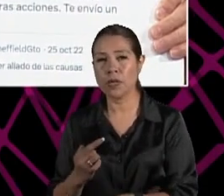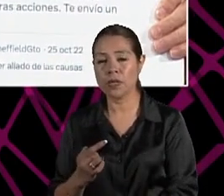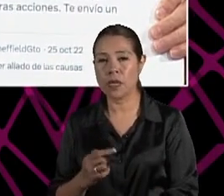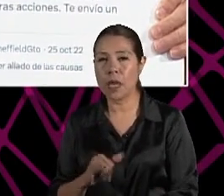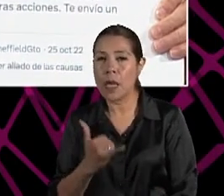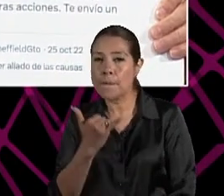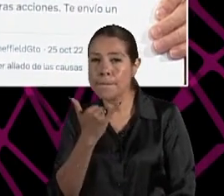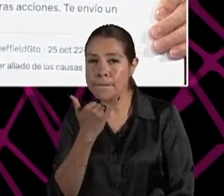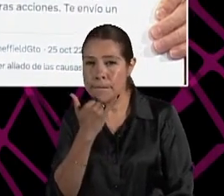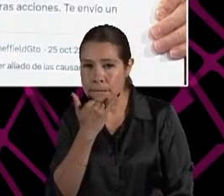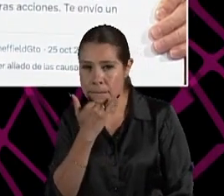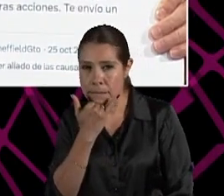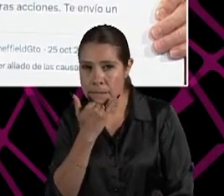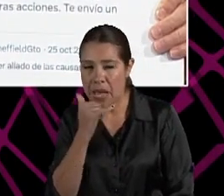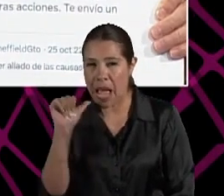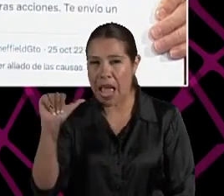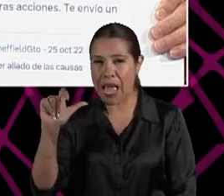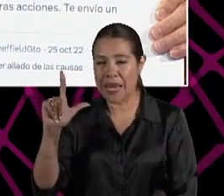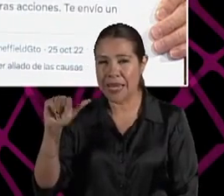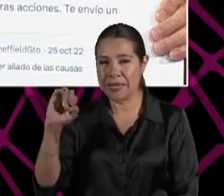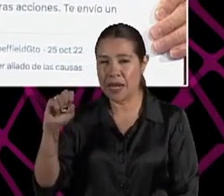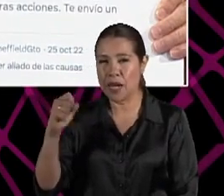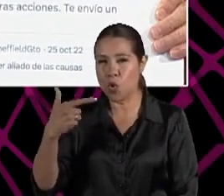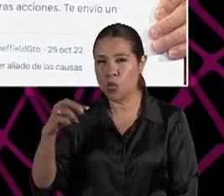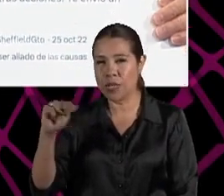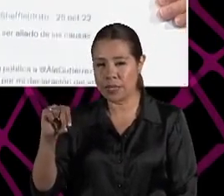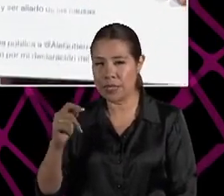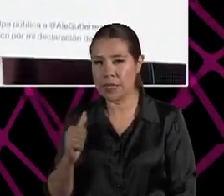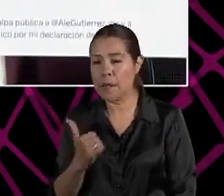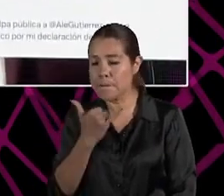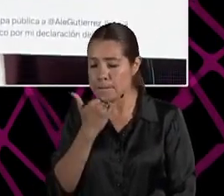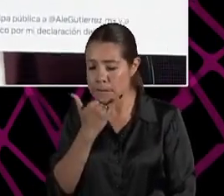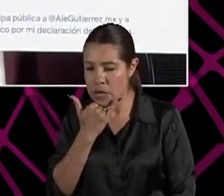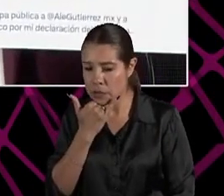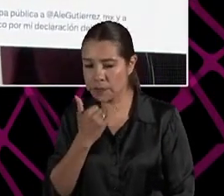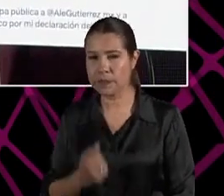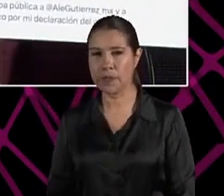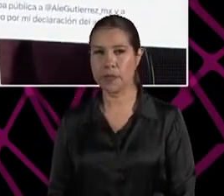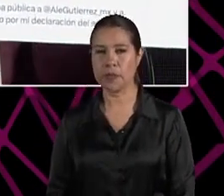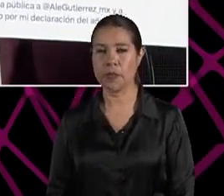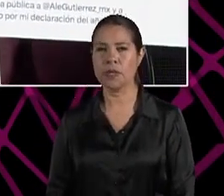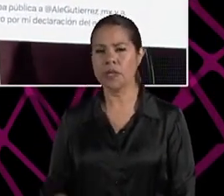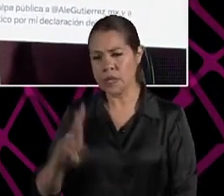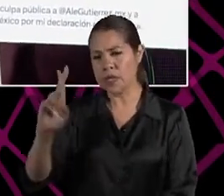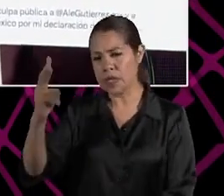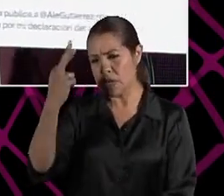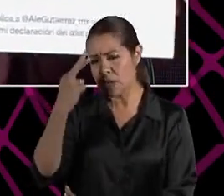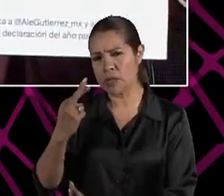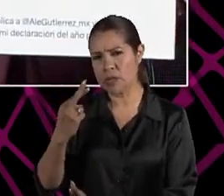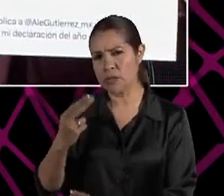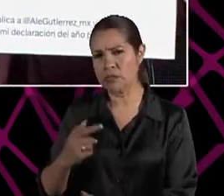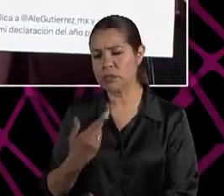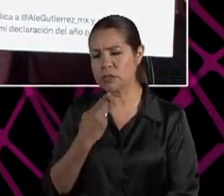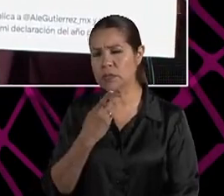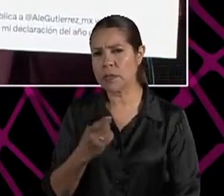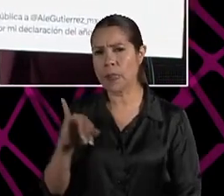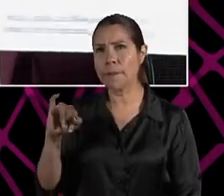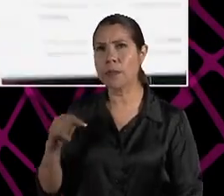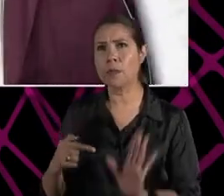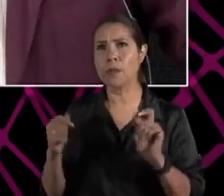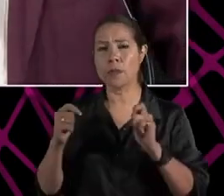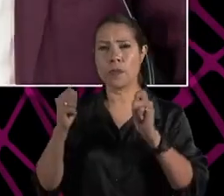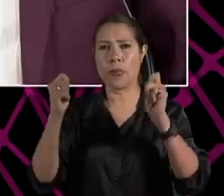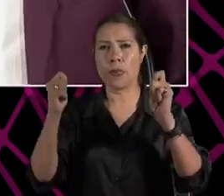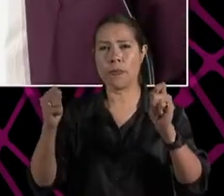una disculpa a Alejandra Gutiérrez y ella la aceptó y reconoció públicamente. Aquí está el